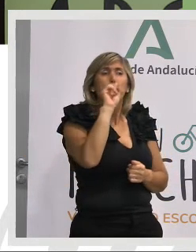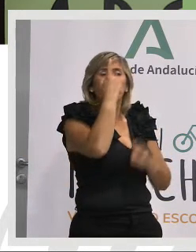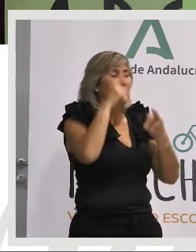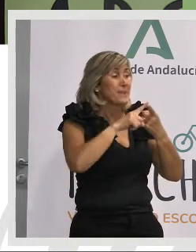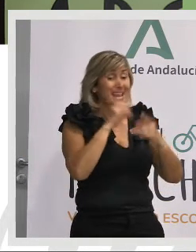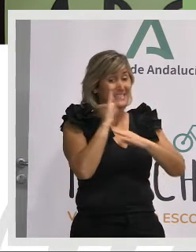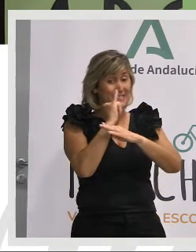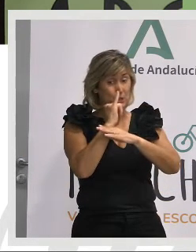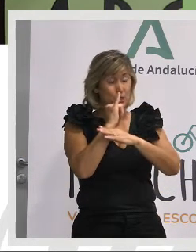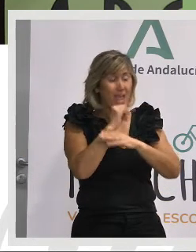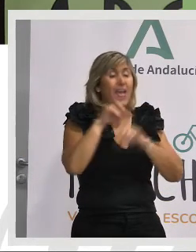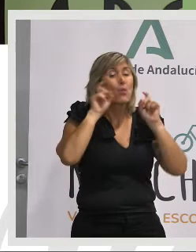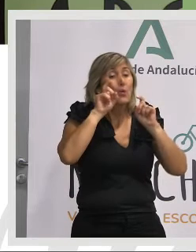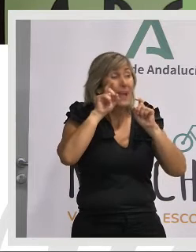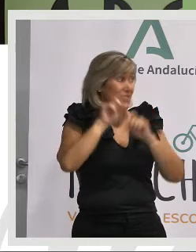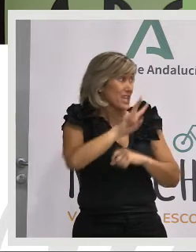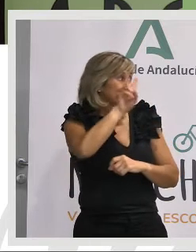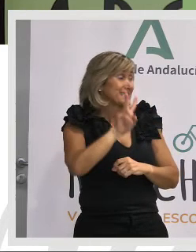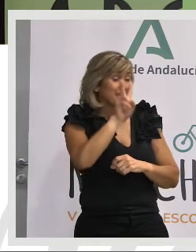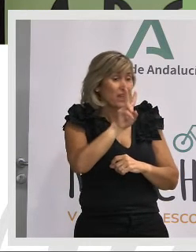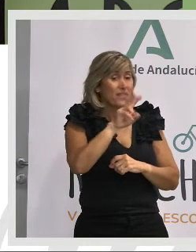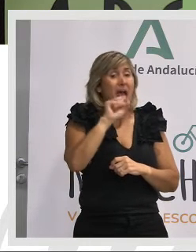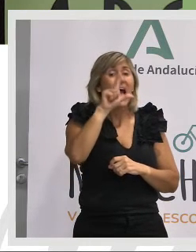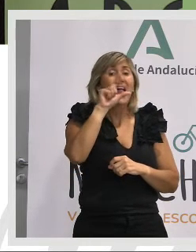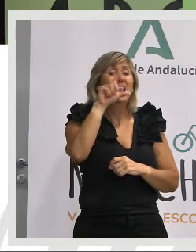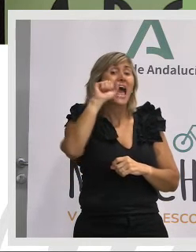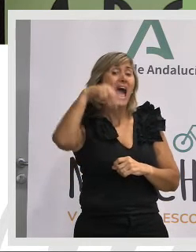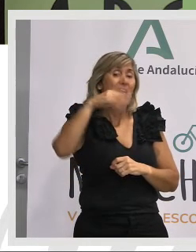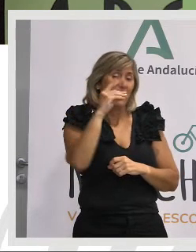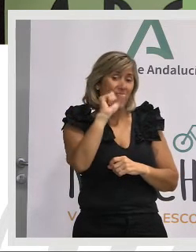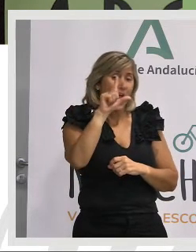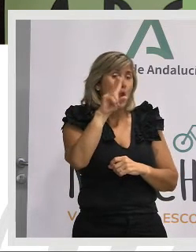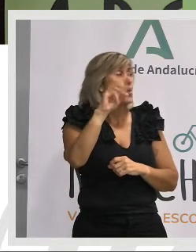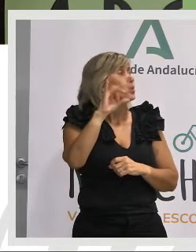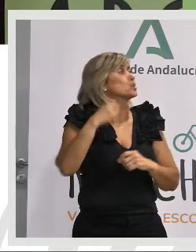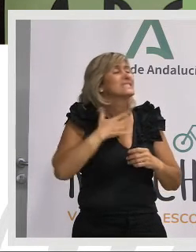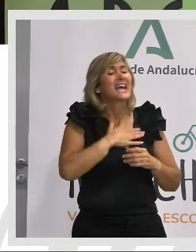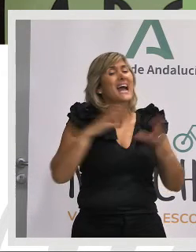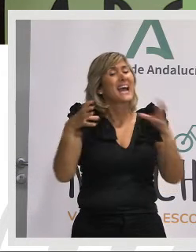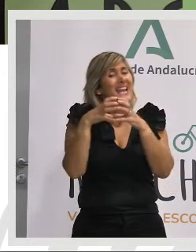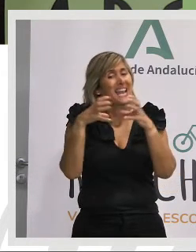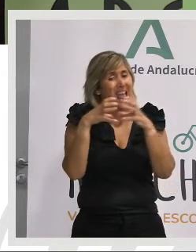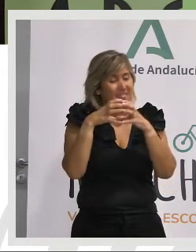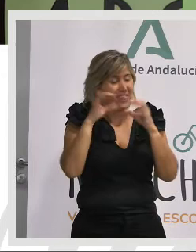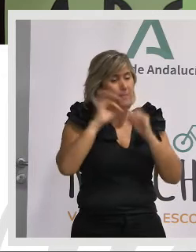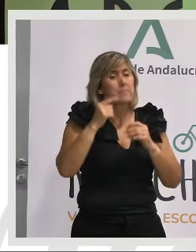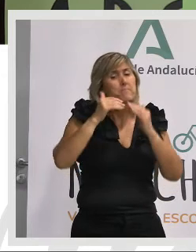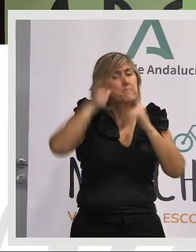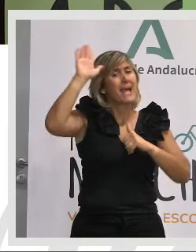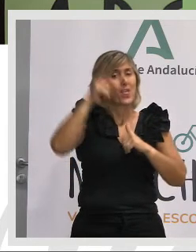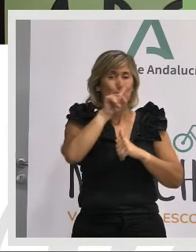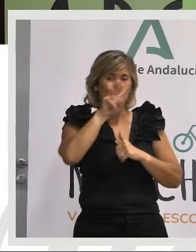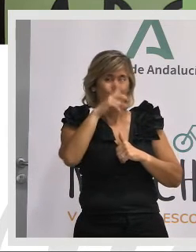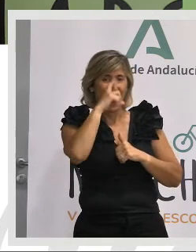Instituto de Educación Secundaria Al-Ándalus de Almuñécar, en Granada, para la categoría de más de 12 años.